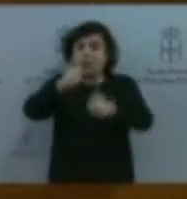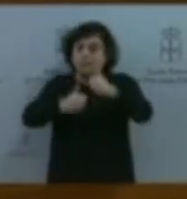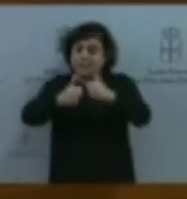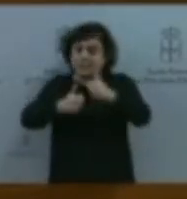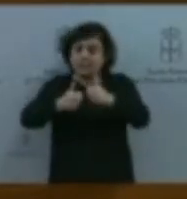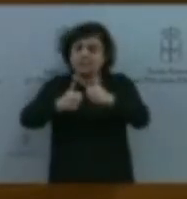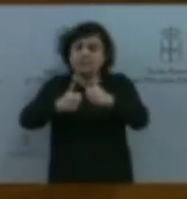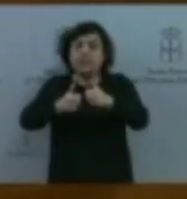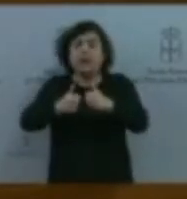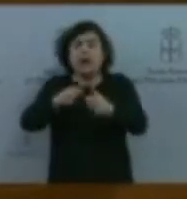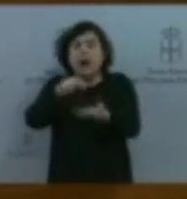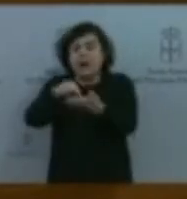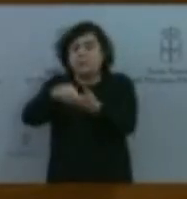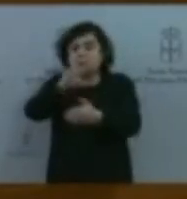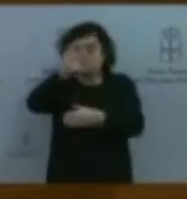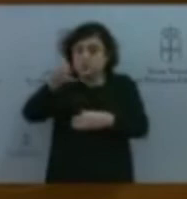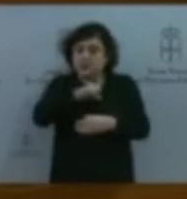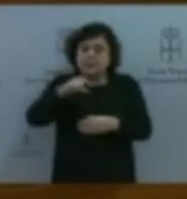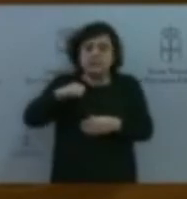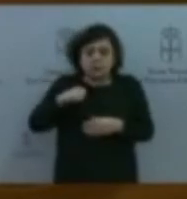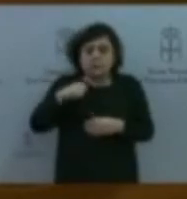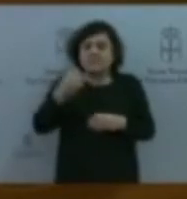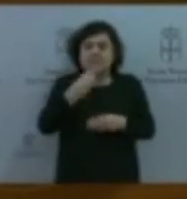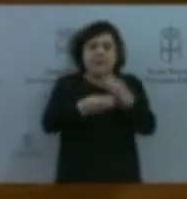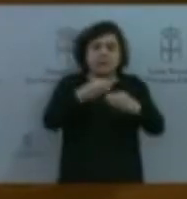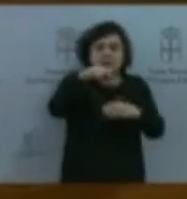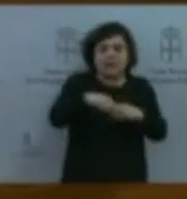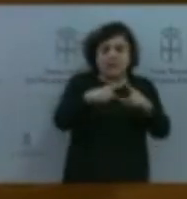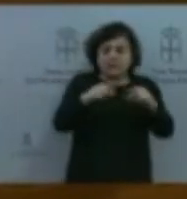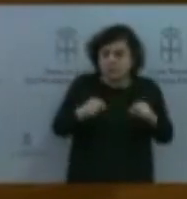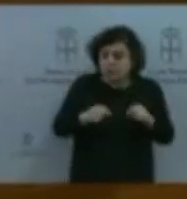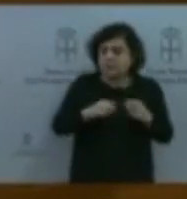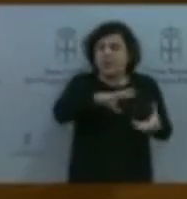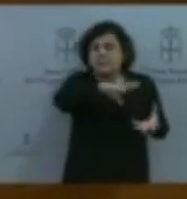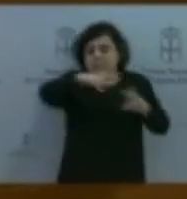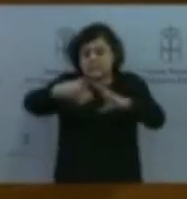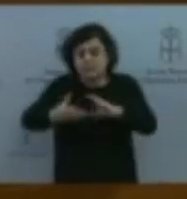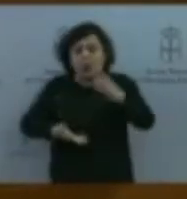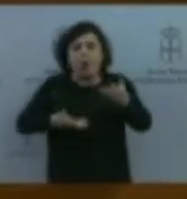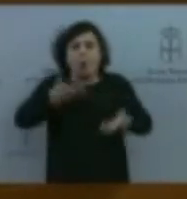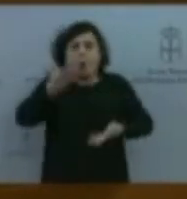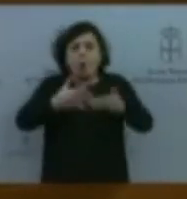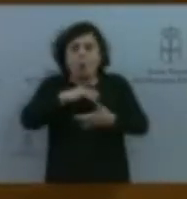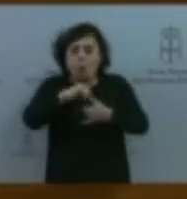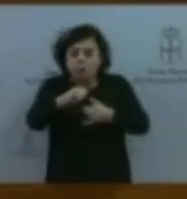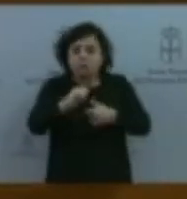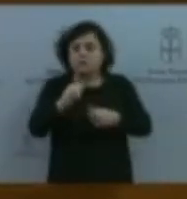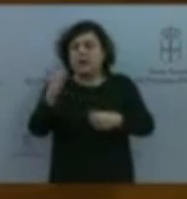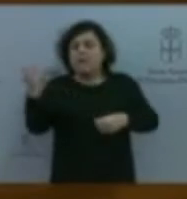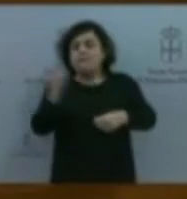este sentido. Convenios de transición justa, ya lo hemos hablado antes, fondos europeos, tenemos que tener en cuenta